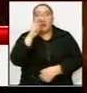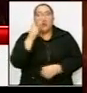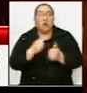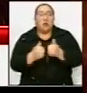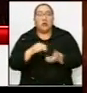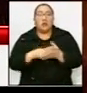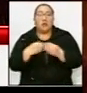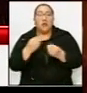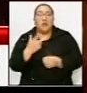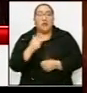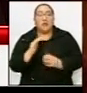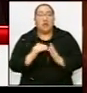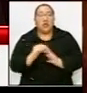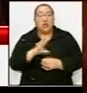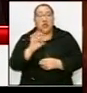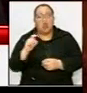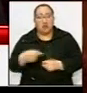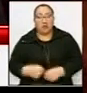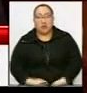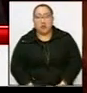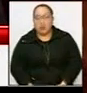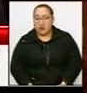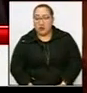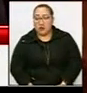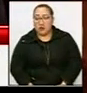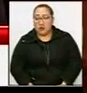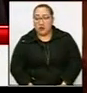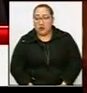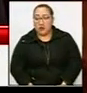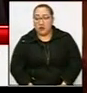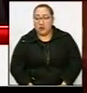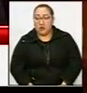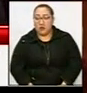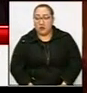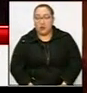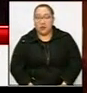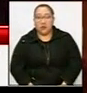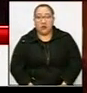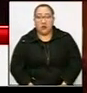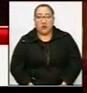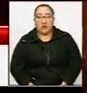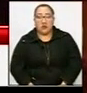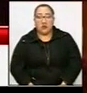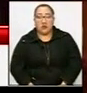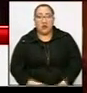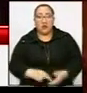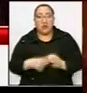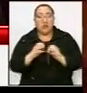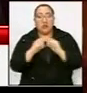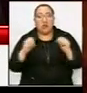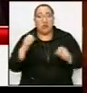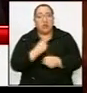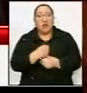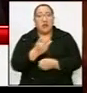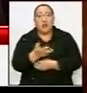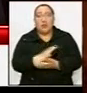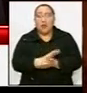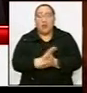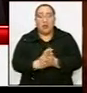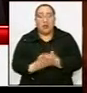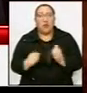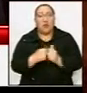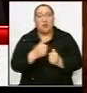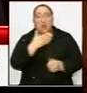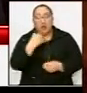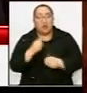se perdieron 3.500.000 y a la fecha, por lo menos revisado el portal, hay cero de ejecución. Lo mismo que el